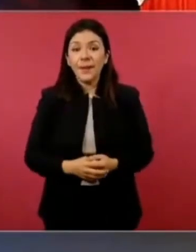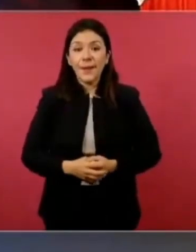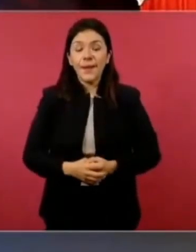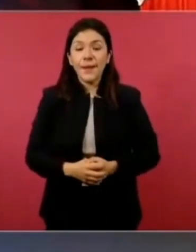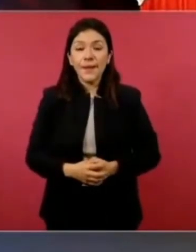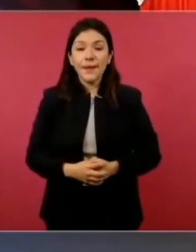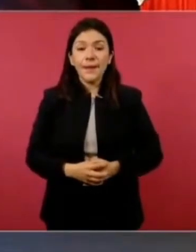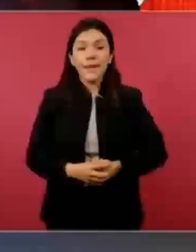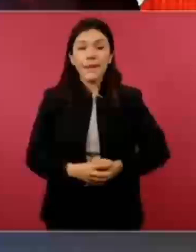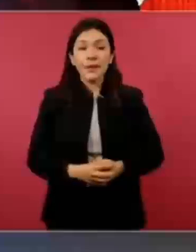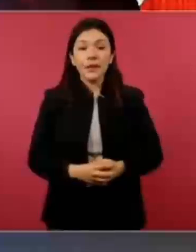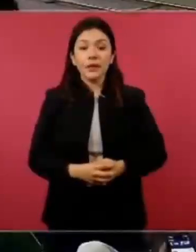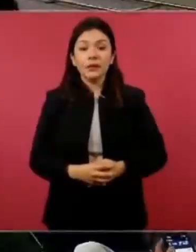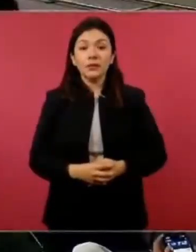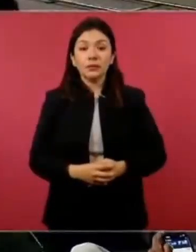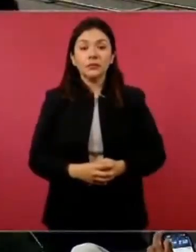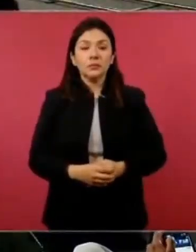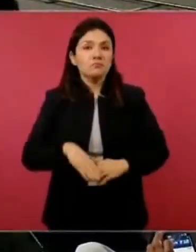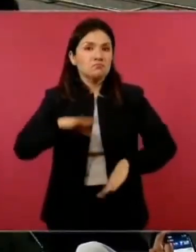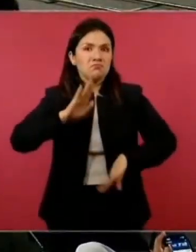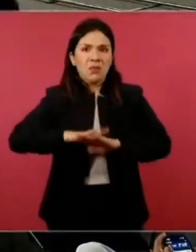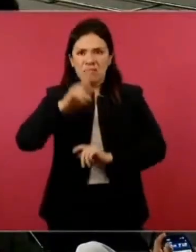año fue